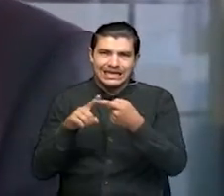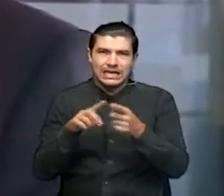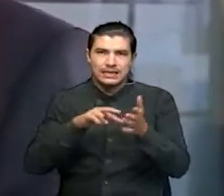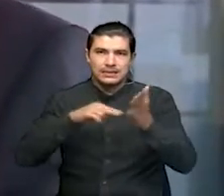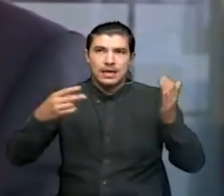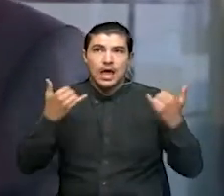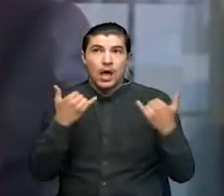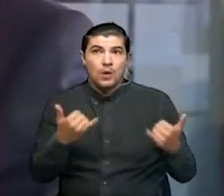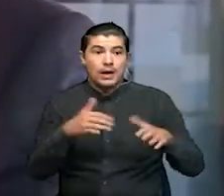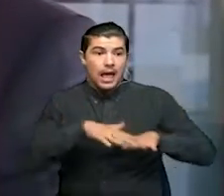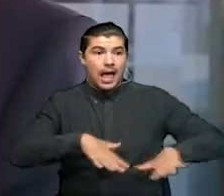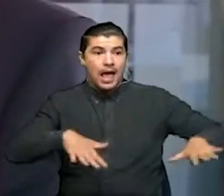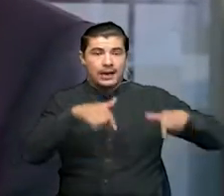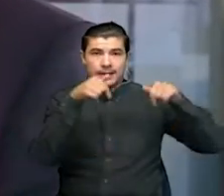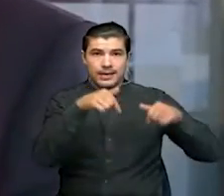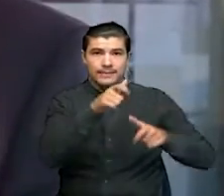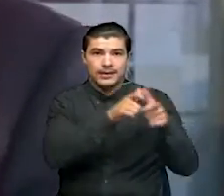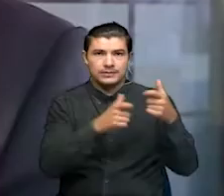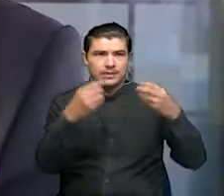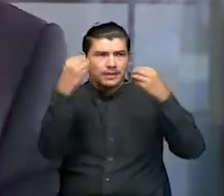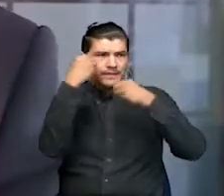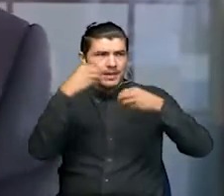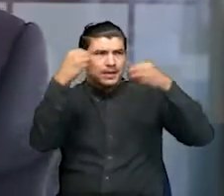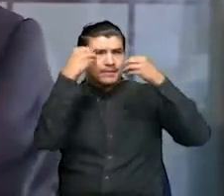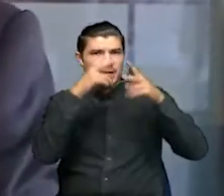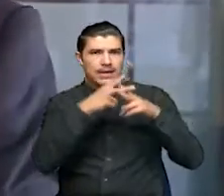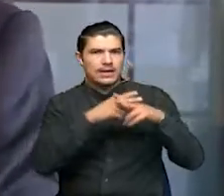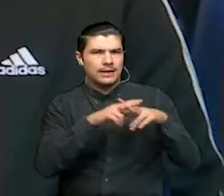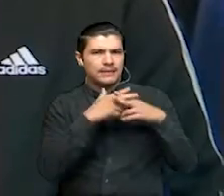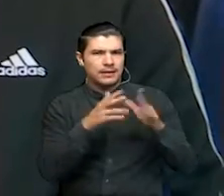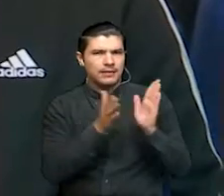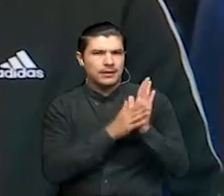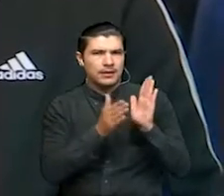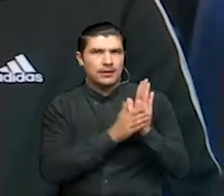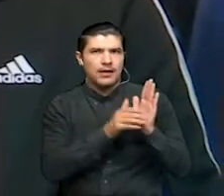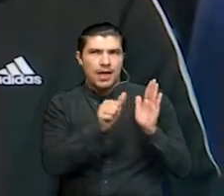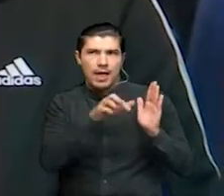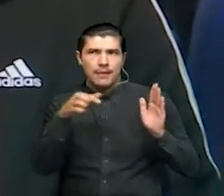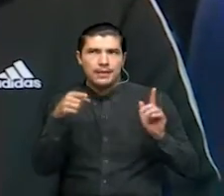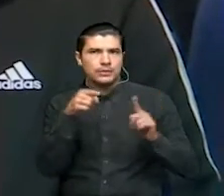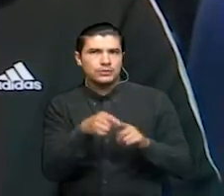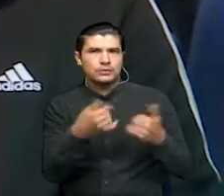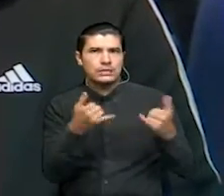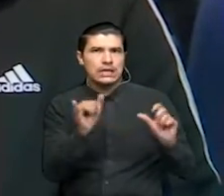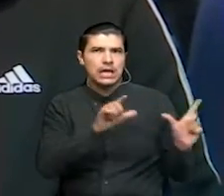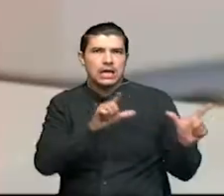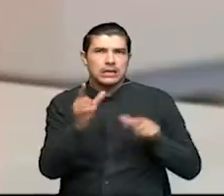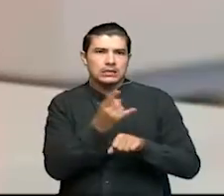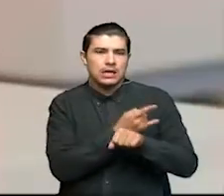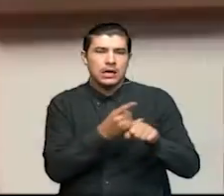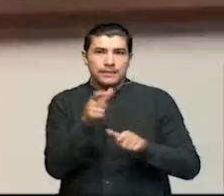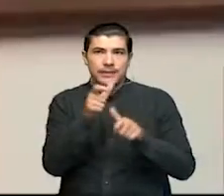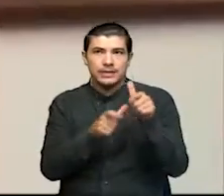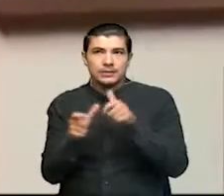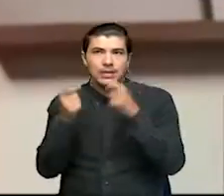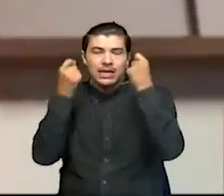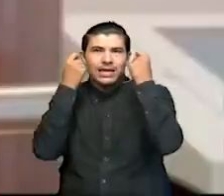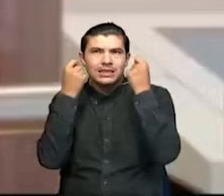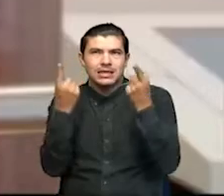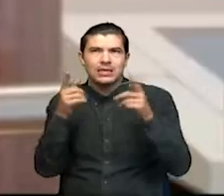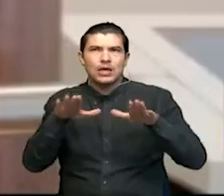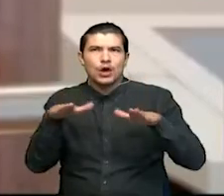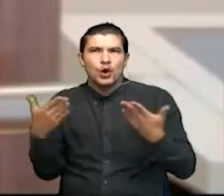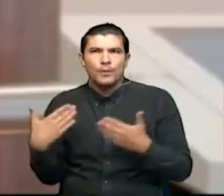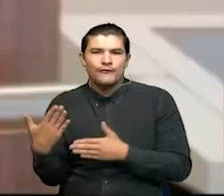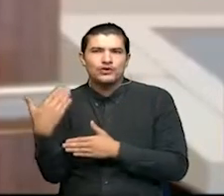a entrenarse, a capacitarse con herramientas ya validadas y ya listas para usarse. O sea, la gente va a entender cómo funciona